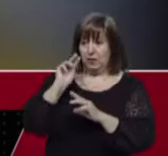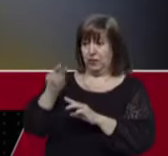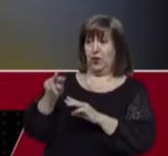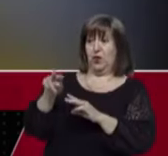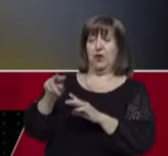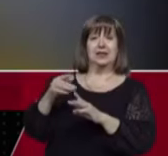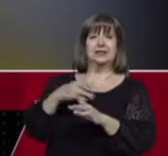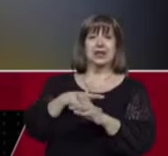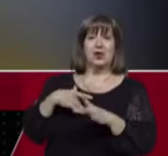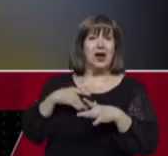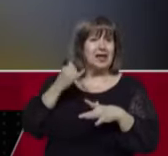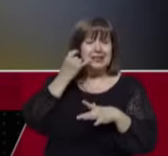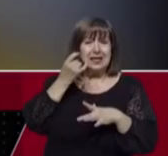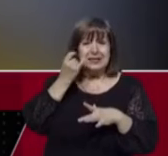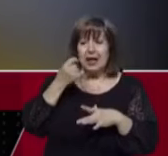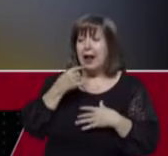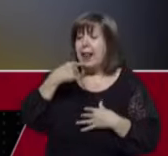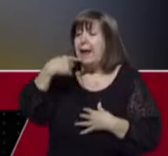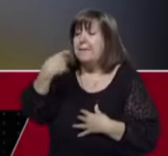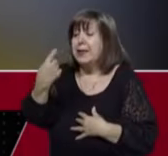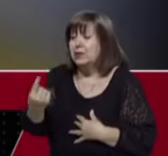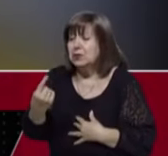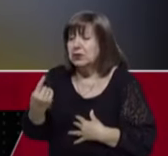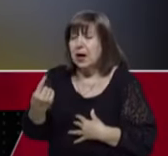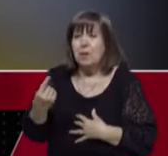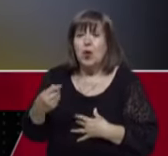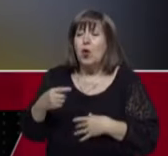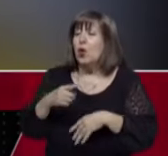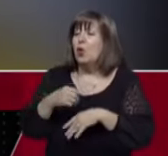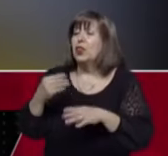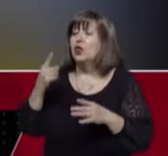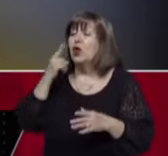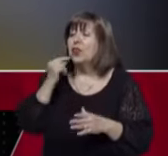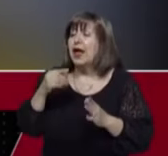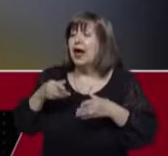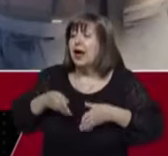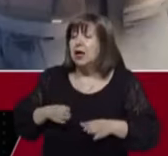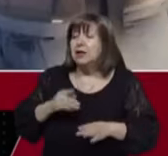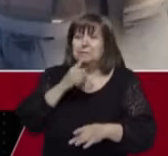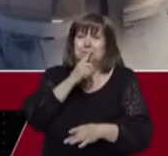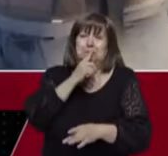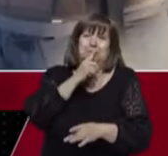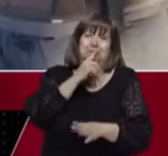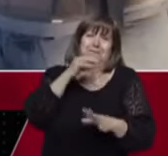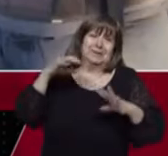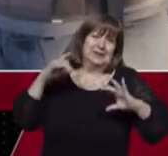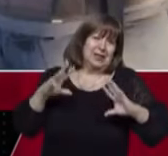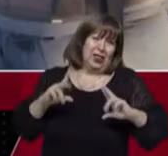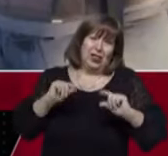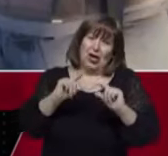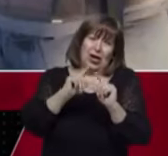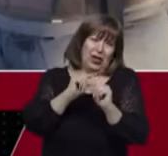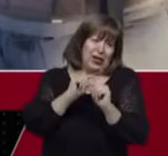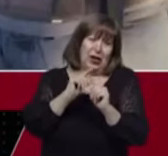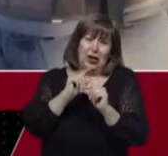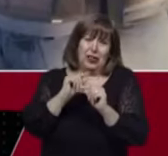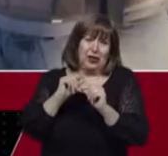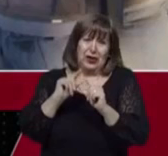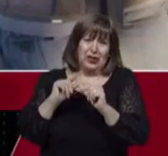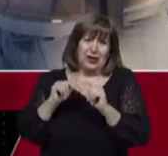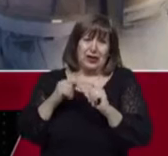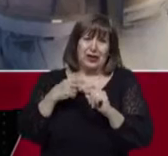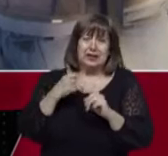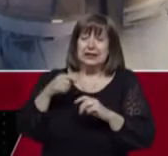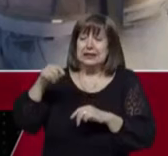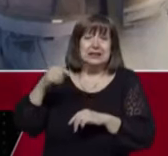en la que estaba la señora, le pregunto para cuándo tenía fecha, no me respondía porque, bueno, por los dolores que tenía. Me